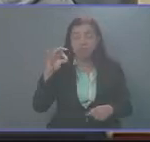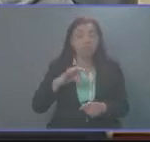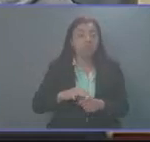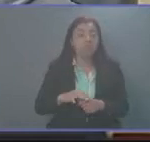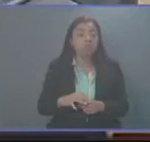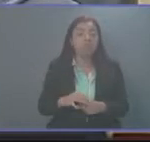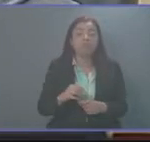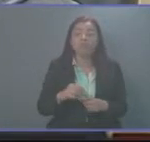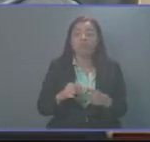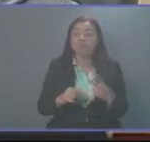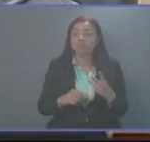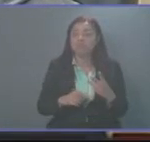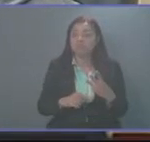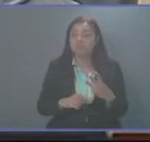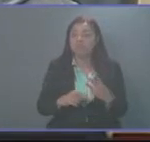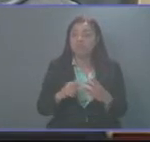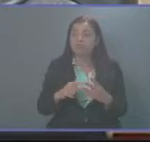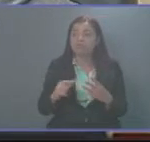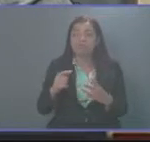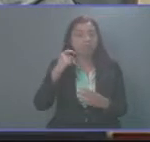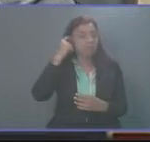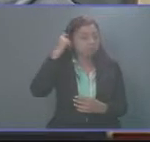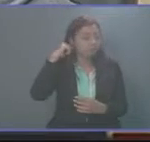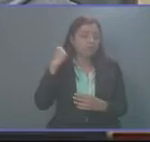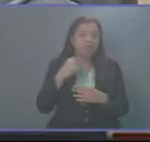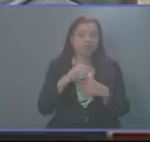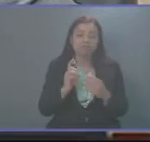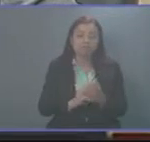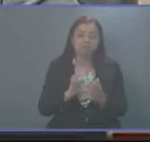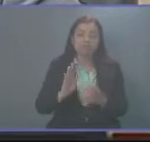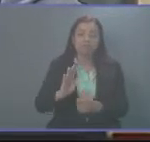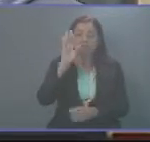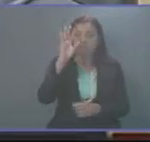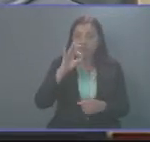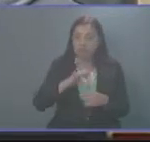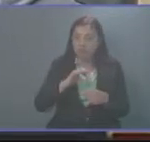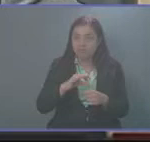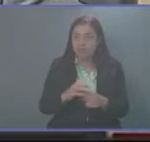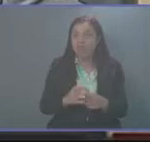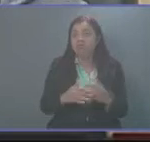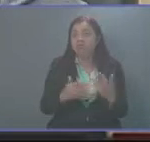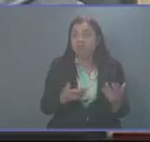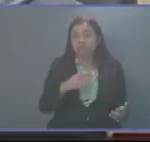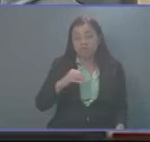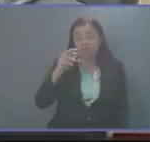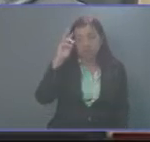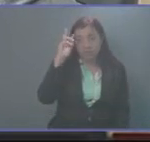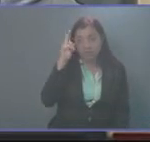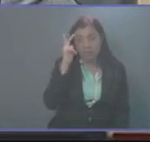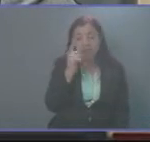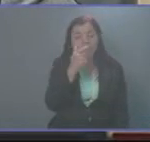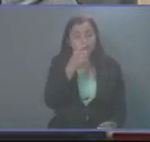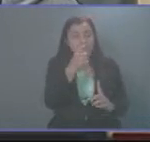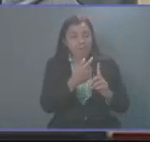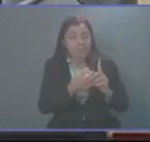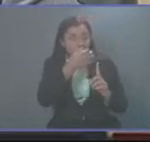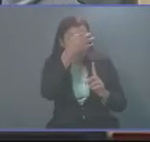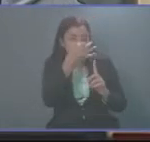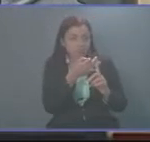en su gran mayoría de los diputados que van a votar por él, significa que ha de tener algún mérito.